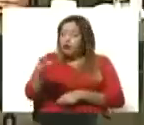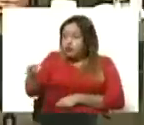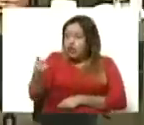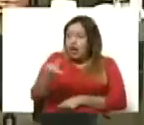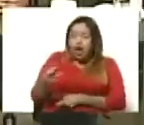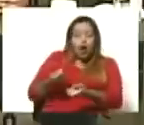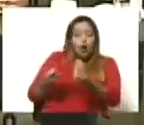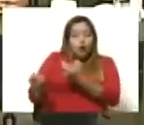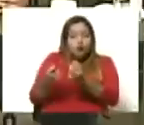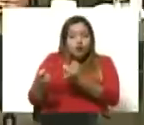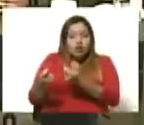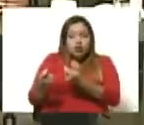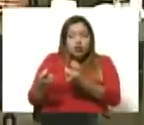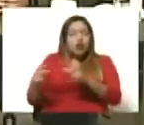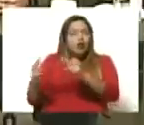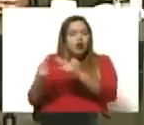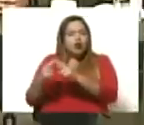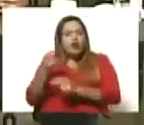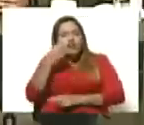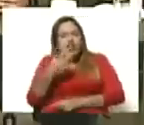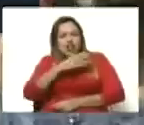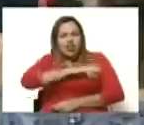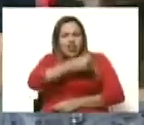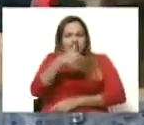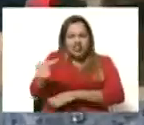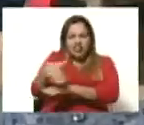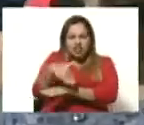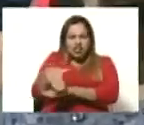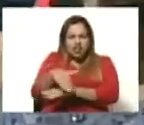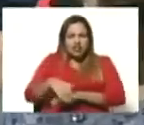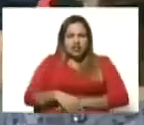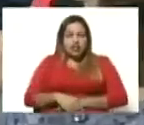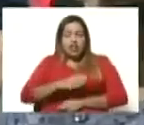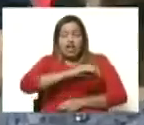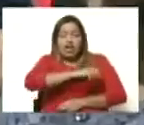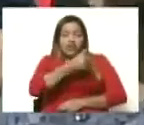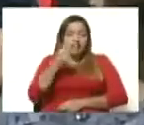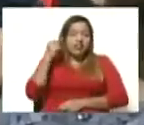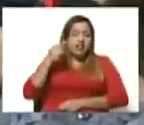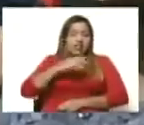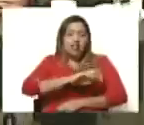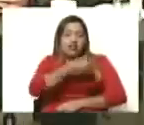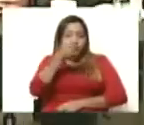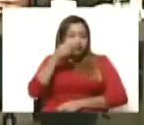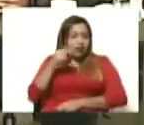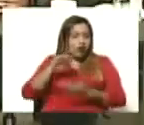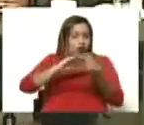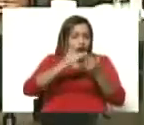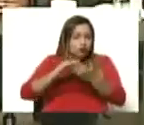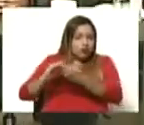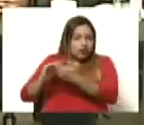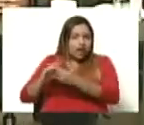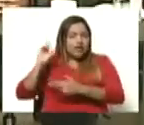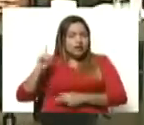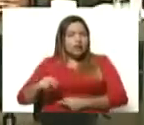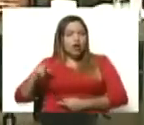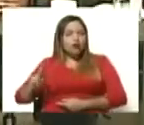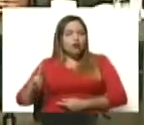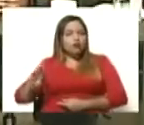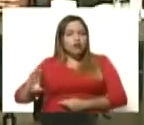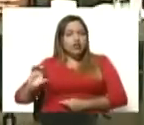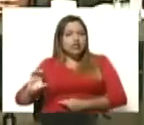manejen bien, los jefes de calle, los jefes de y jefas de comunidad y los jefes y jefas de VCH, para tener su